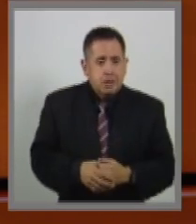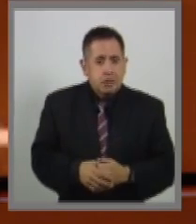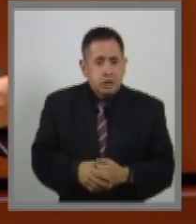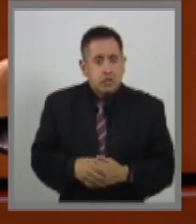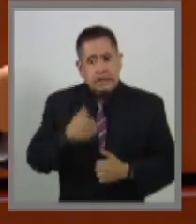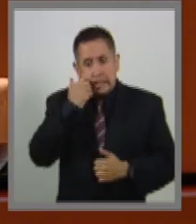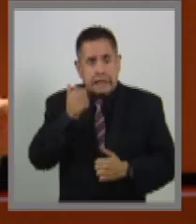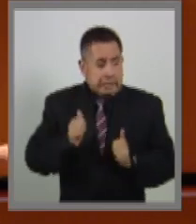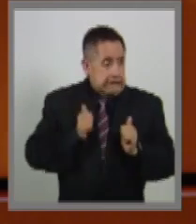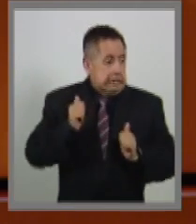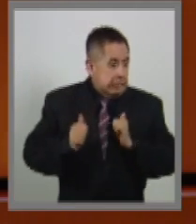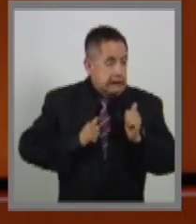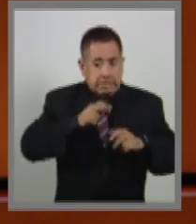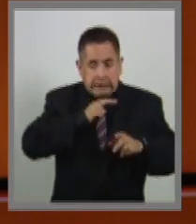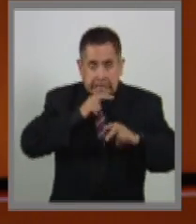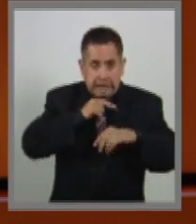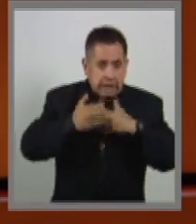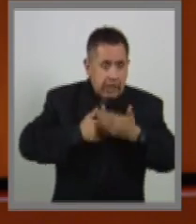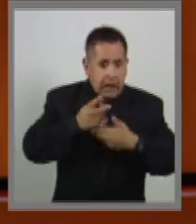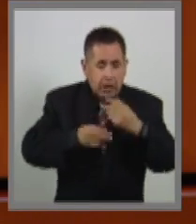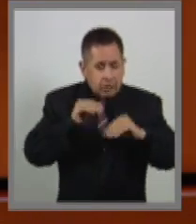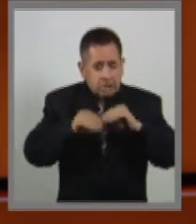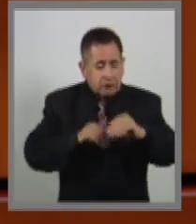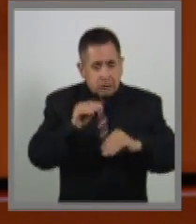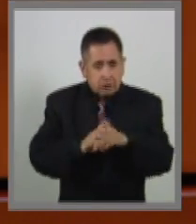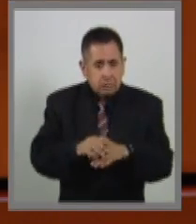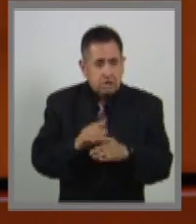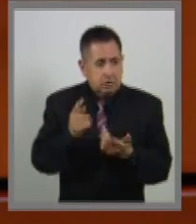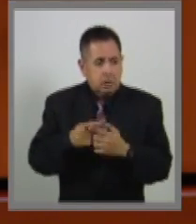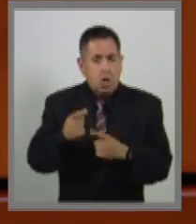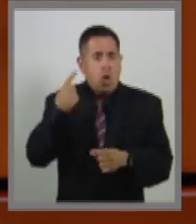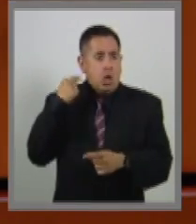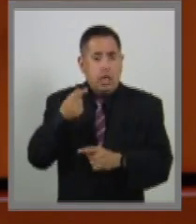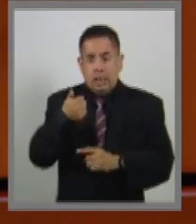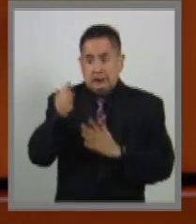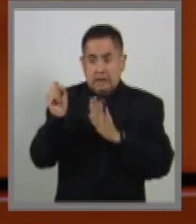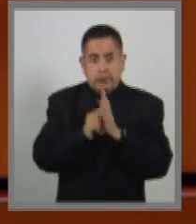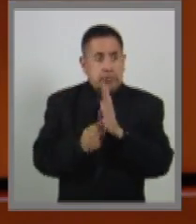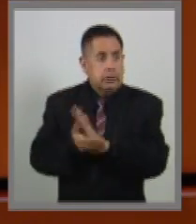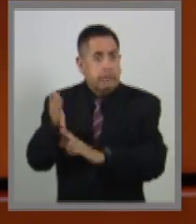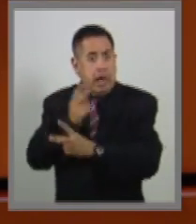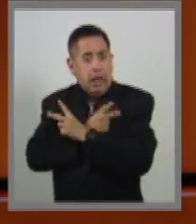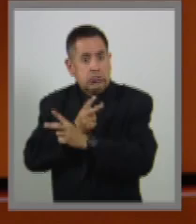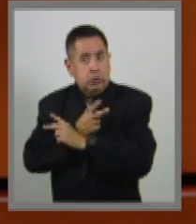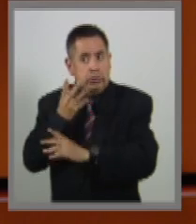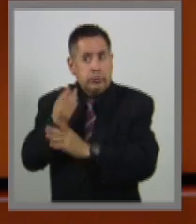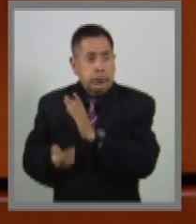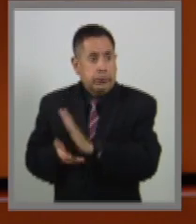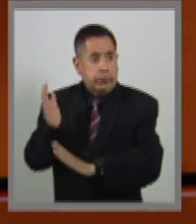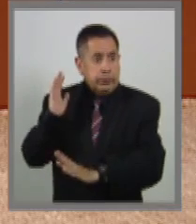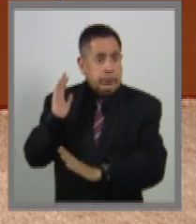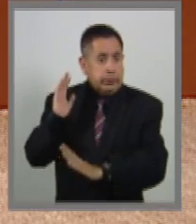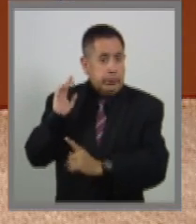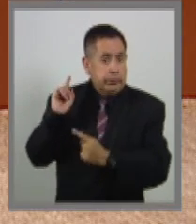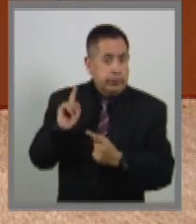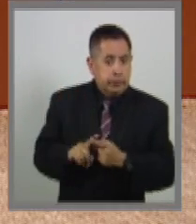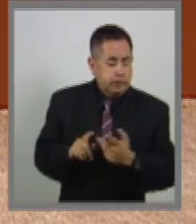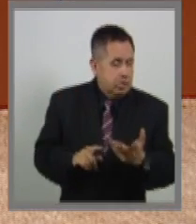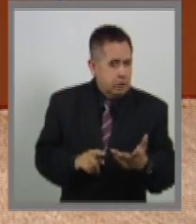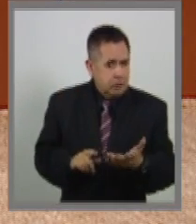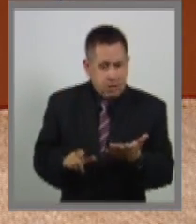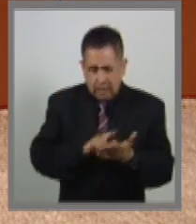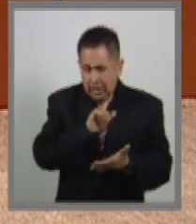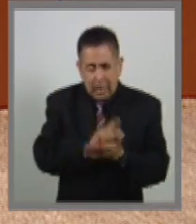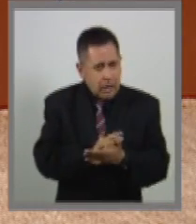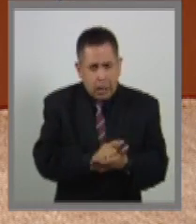quieren sacar lo que no sacaron en más de medio año que se fueron de vacaciones. La ley no nos